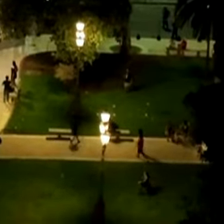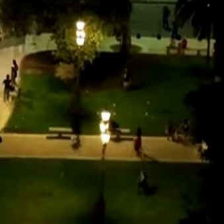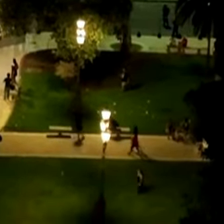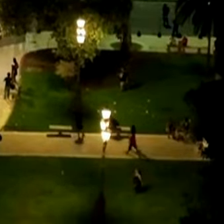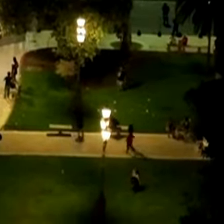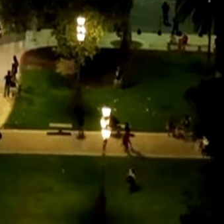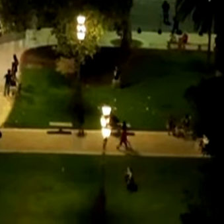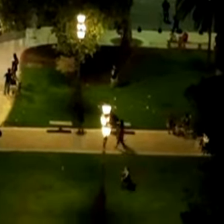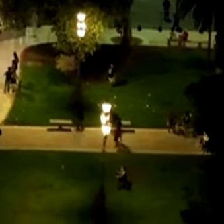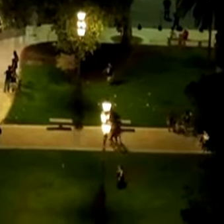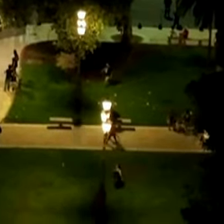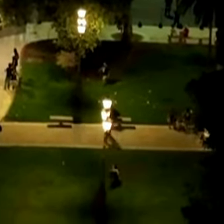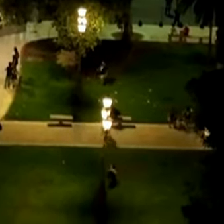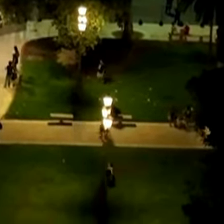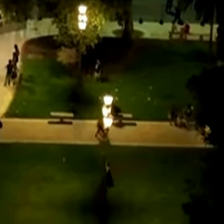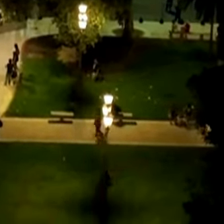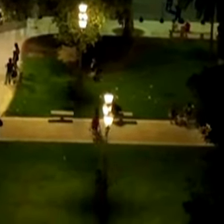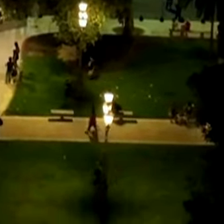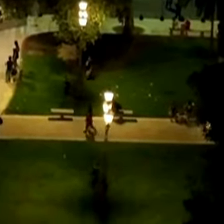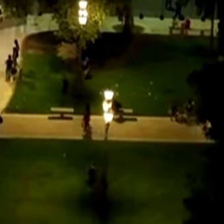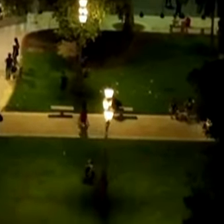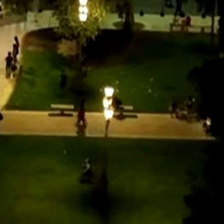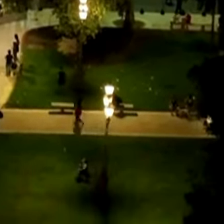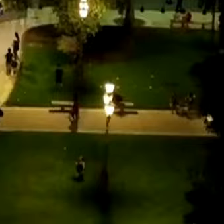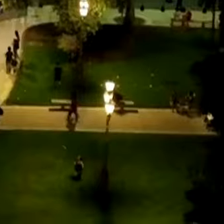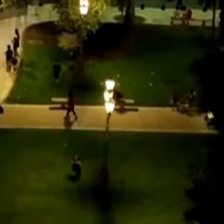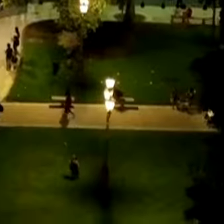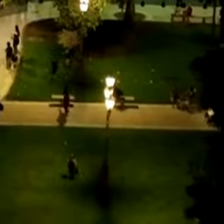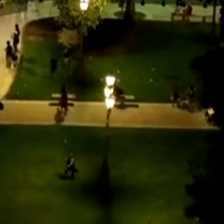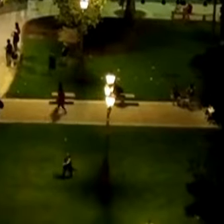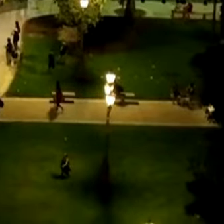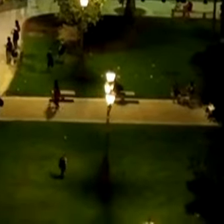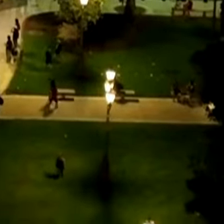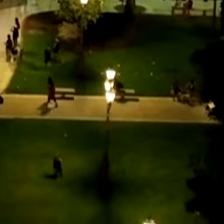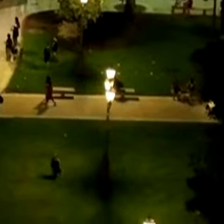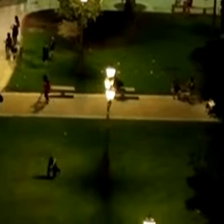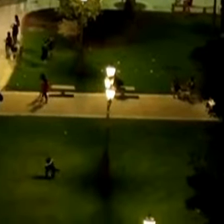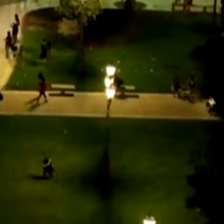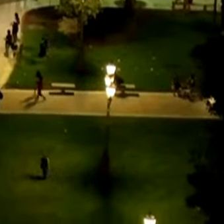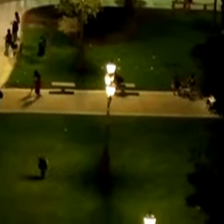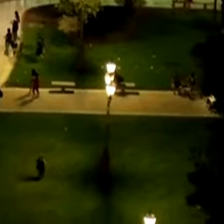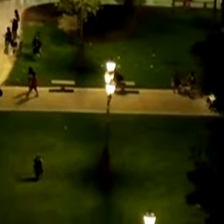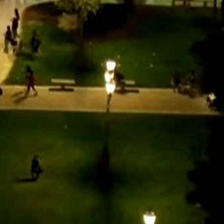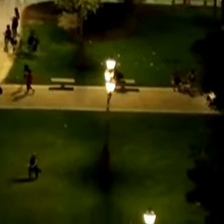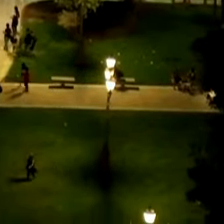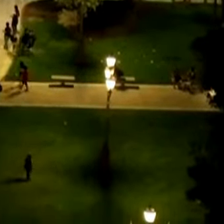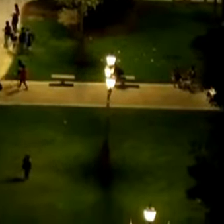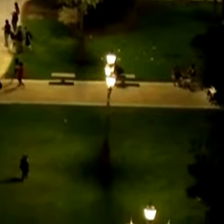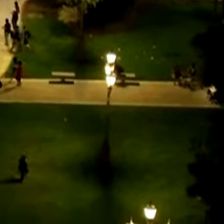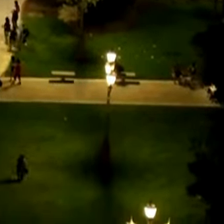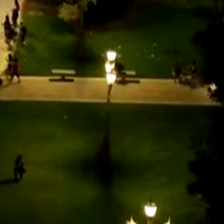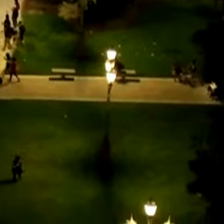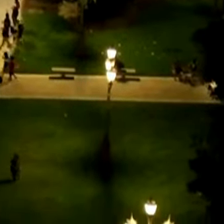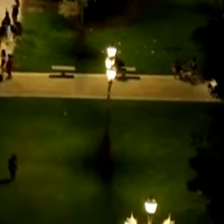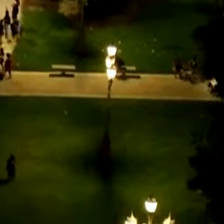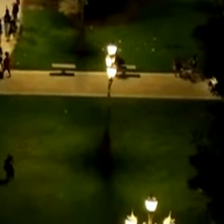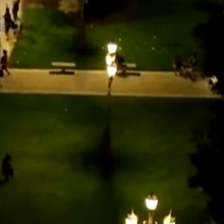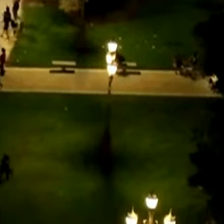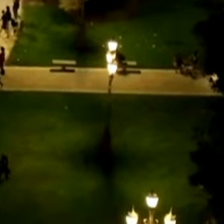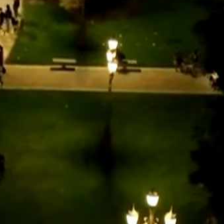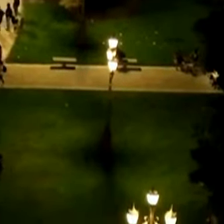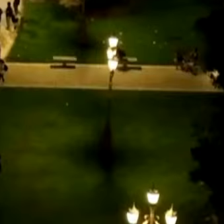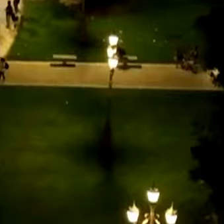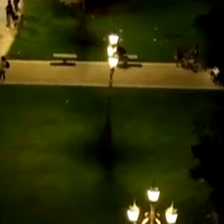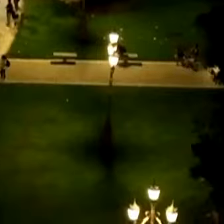El auto que lo transporta junto a la caravana de automóviles que lo acompañan en